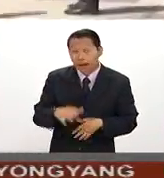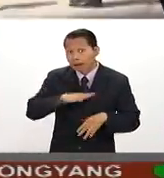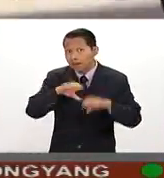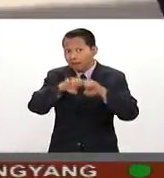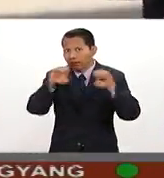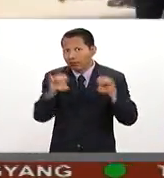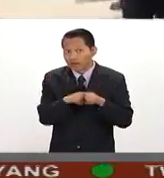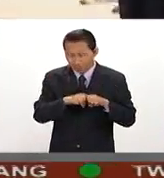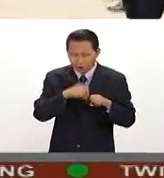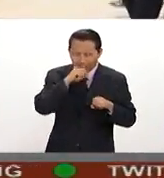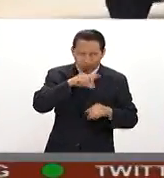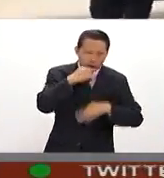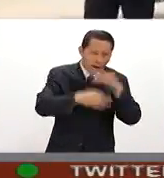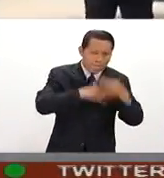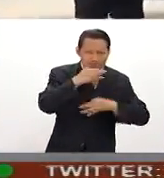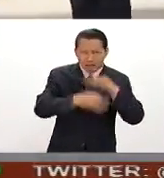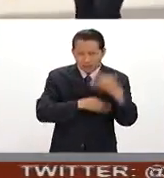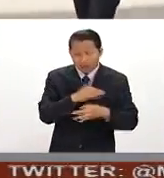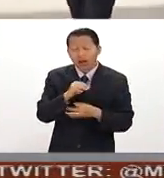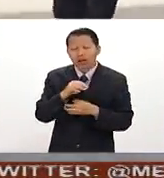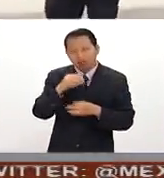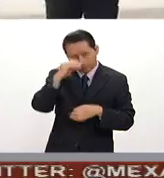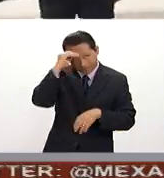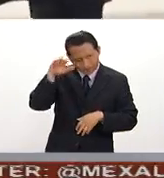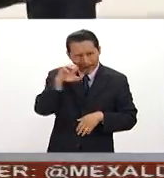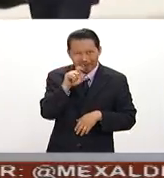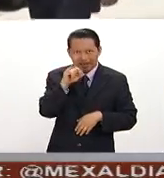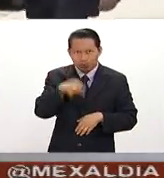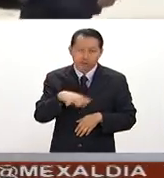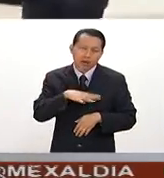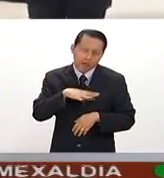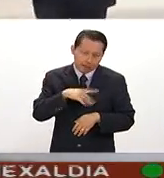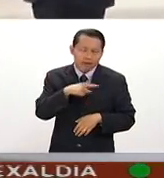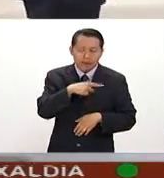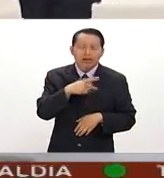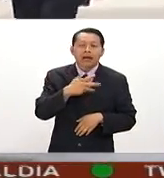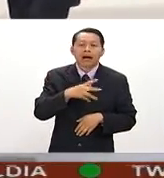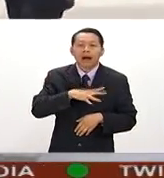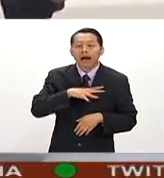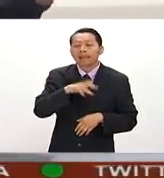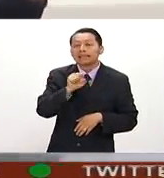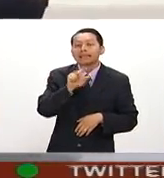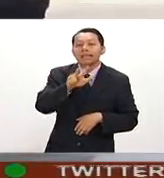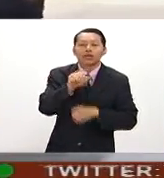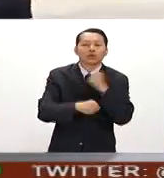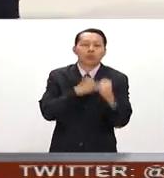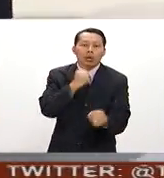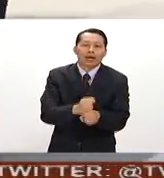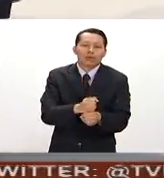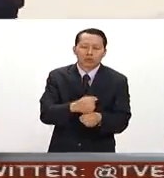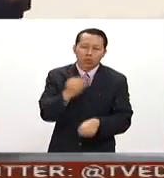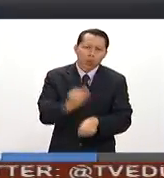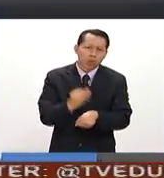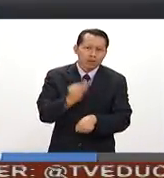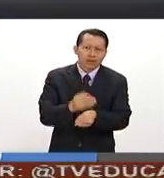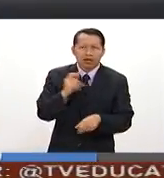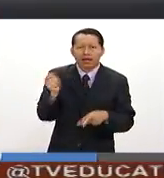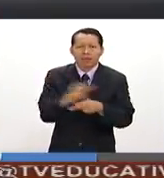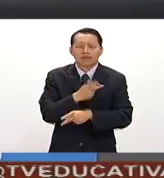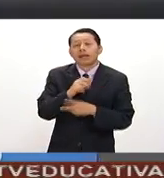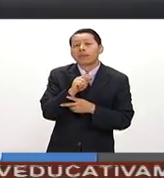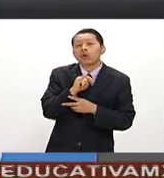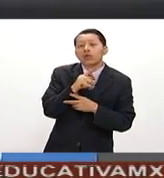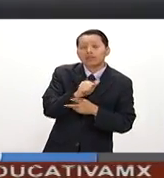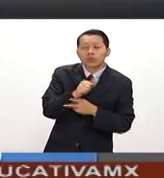de campaña, la señora Clinton, que es una mujer de 68 años, cuyas condiciones médicas actuales incluyen